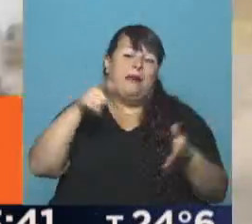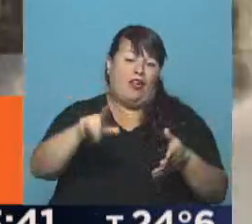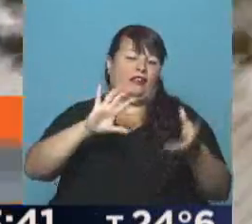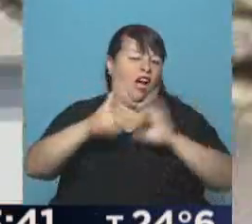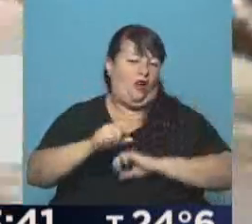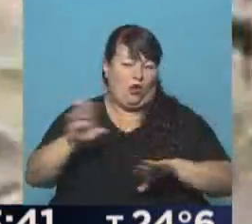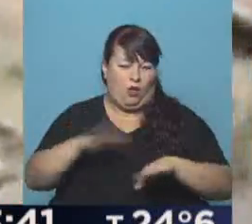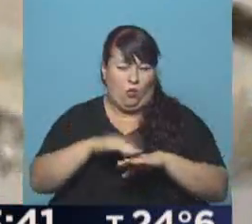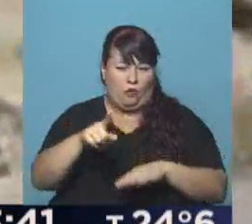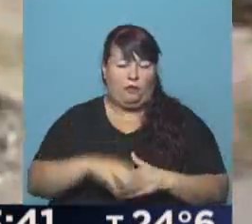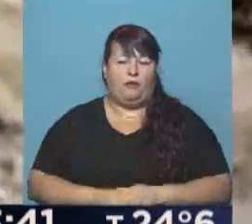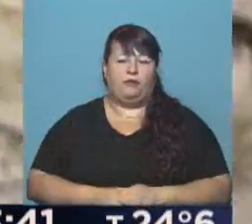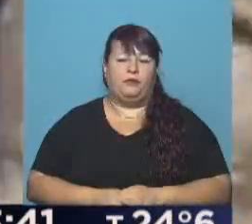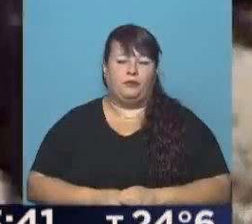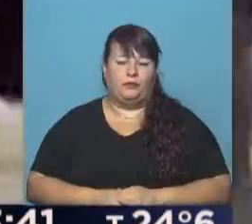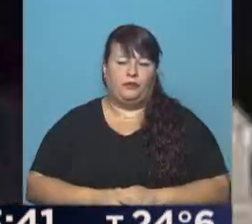jura